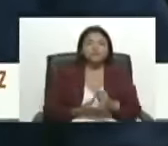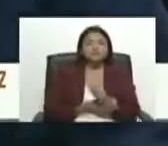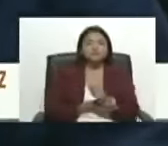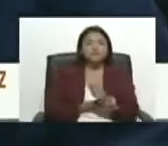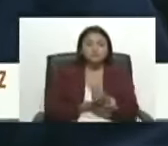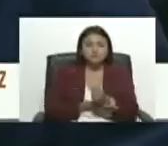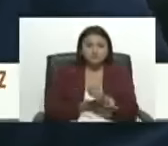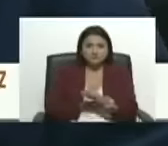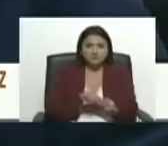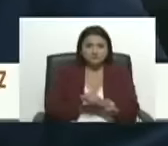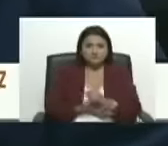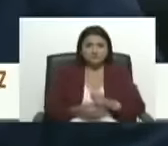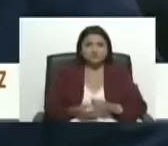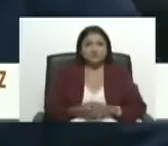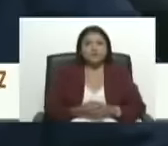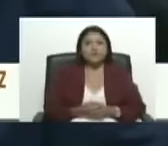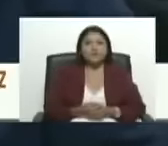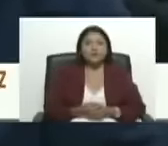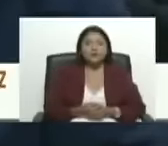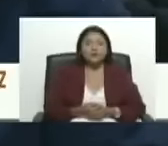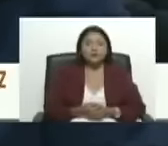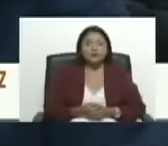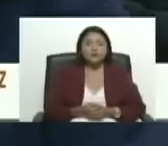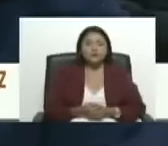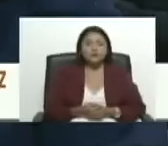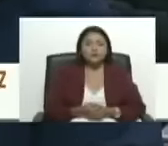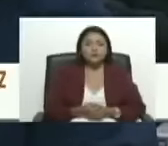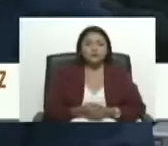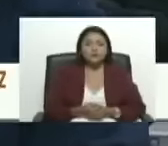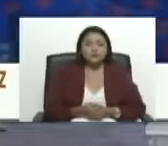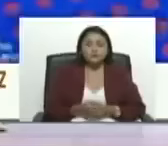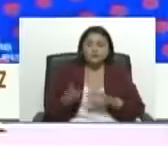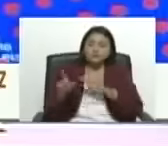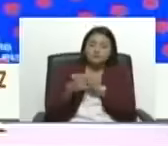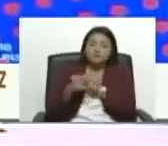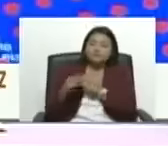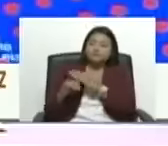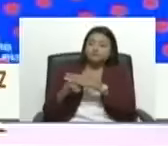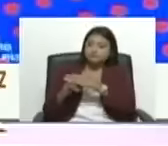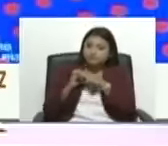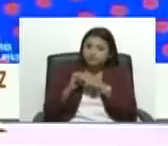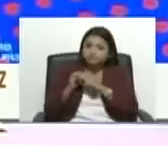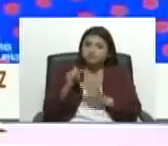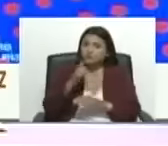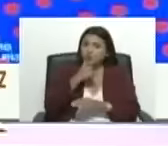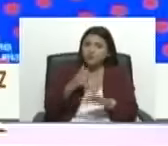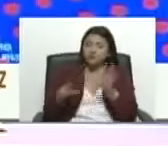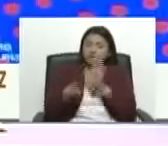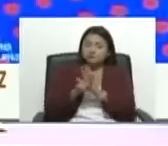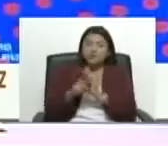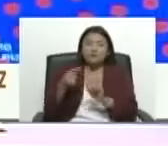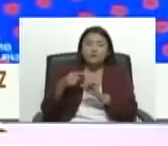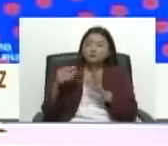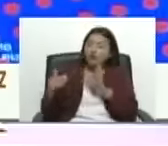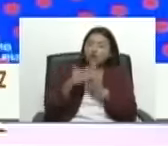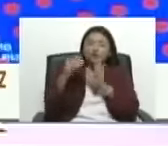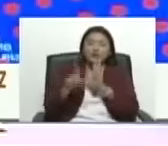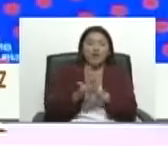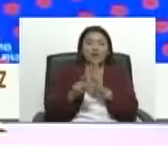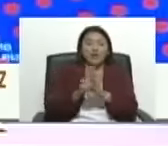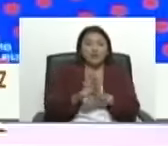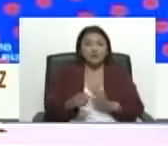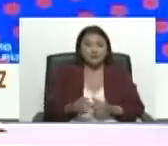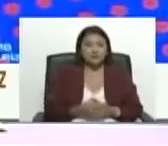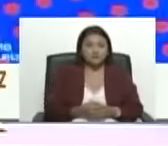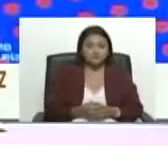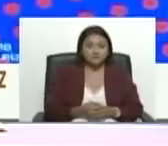Guyana ha extendido su ilegalidad y la violación de la ley a